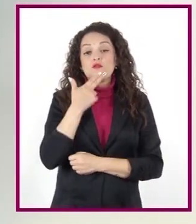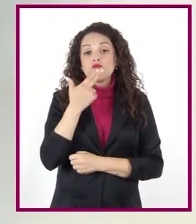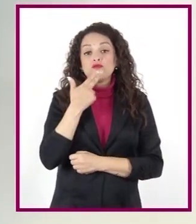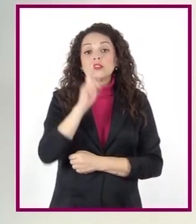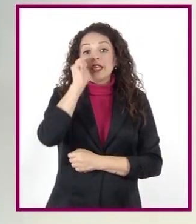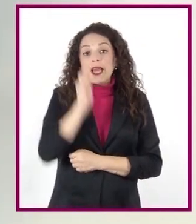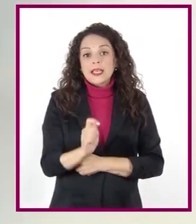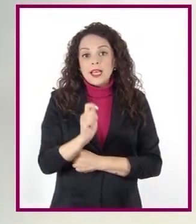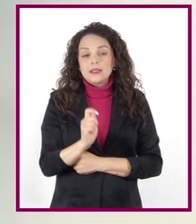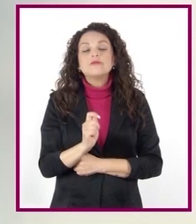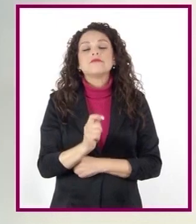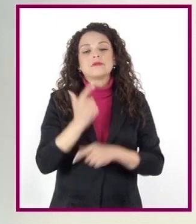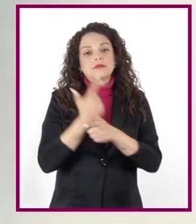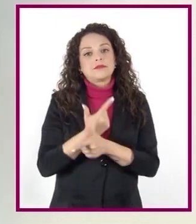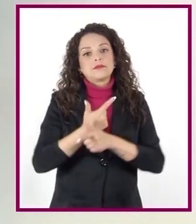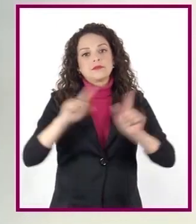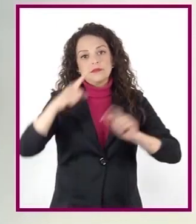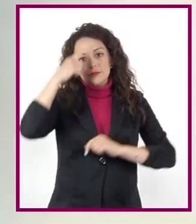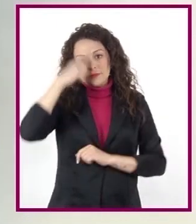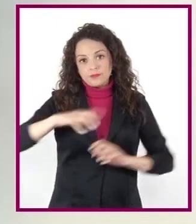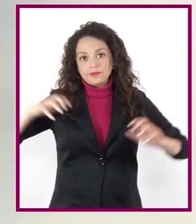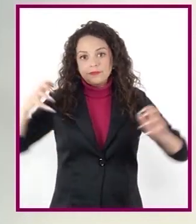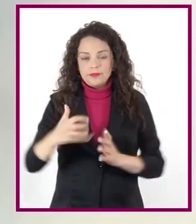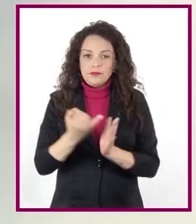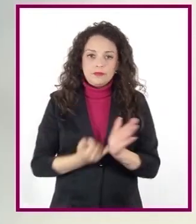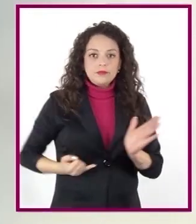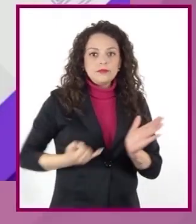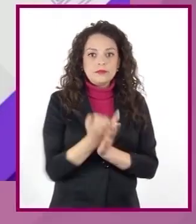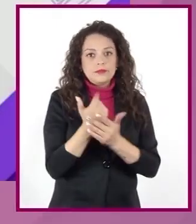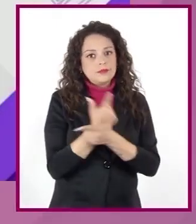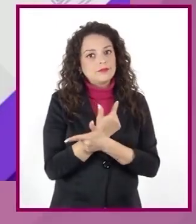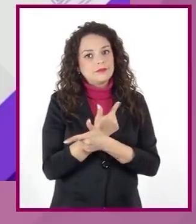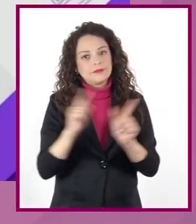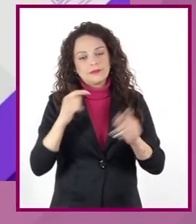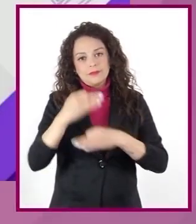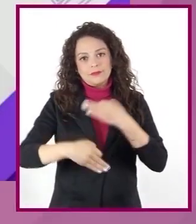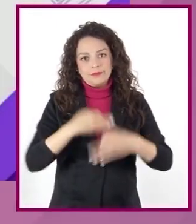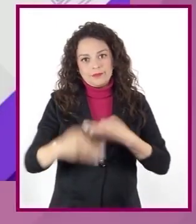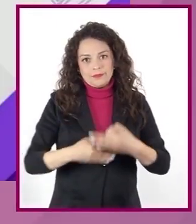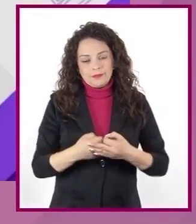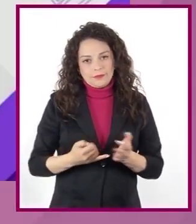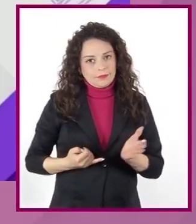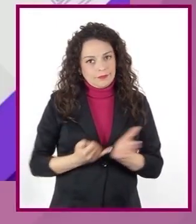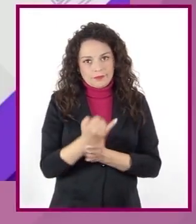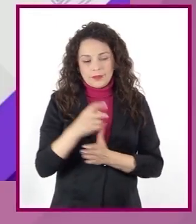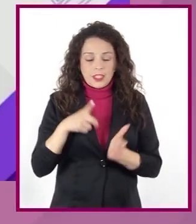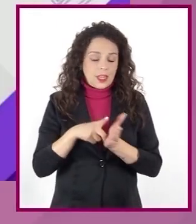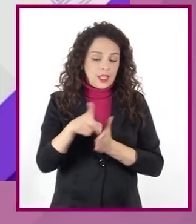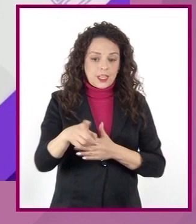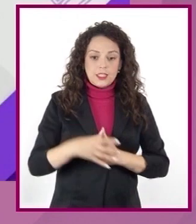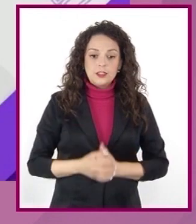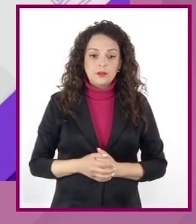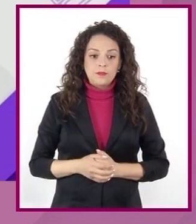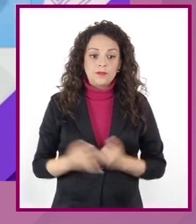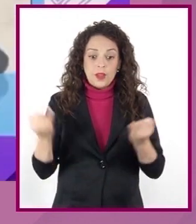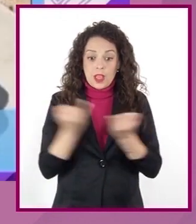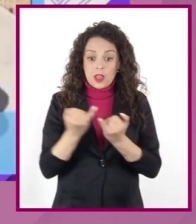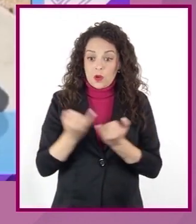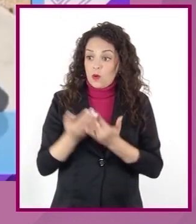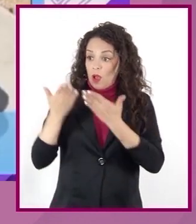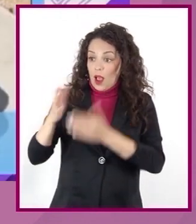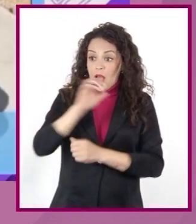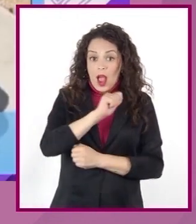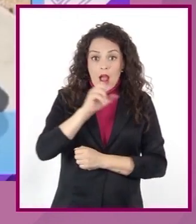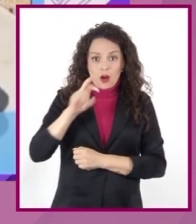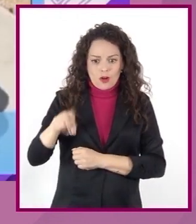autonomía para ejercer nuestro derecho a la libertad. Como Aarón, ustedes tienen la posibilidad de